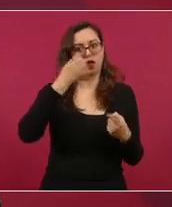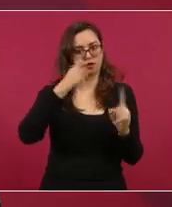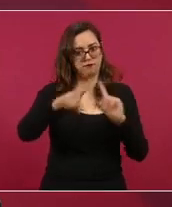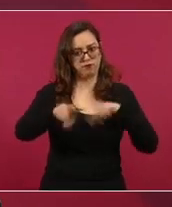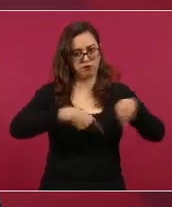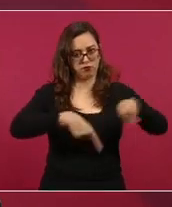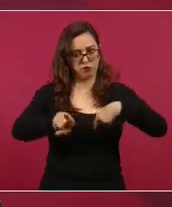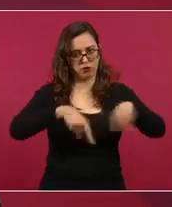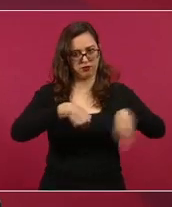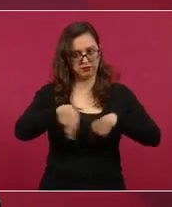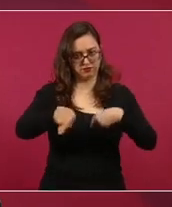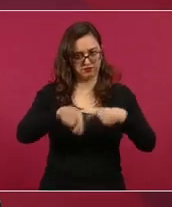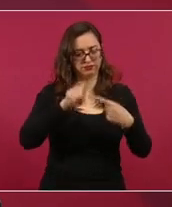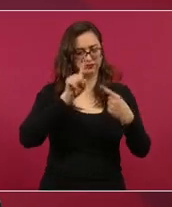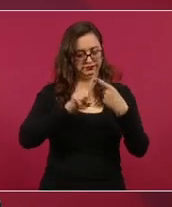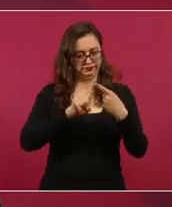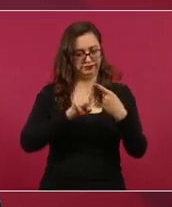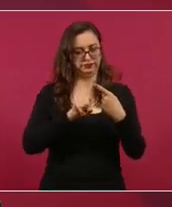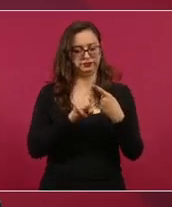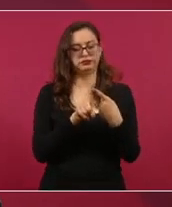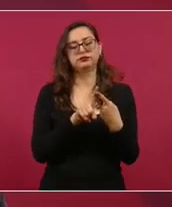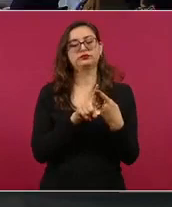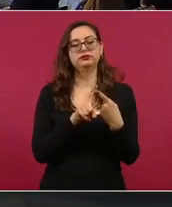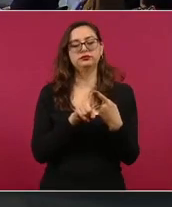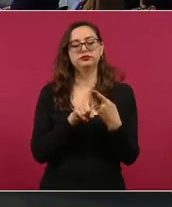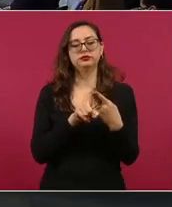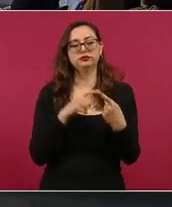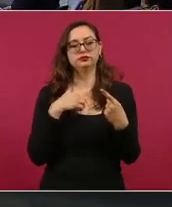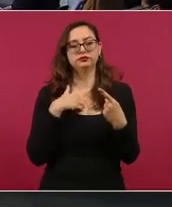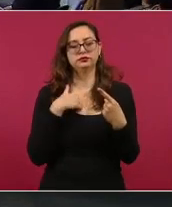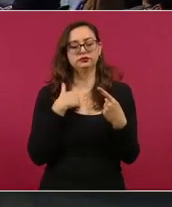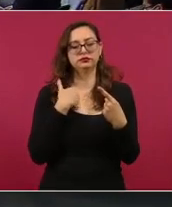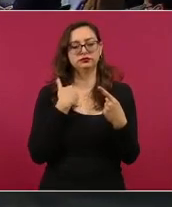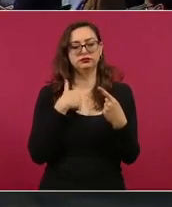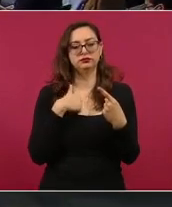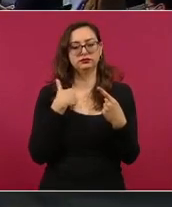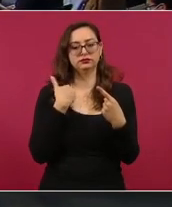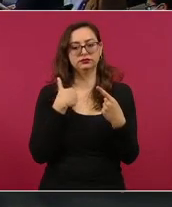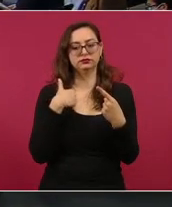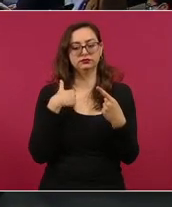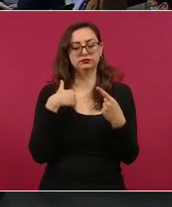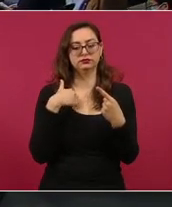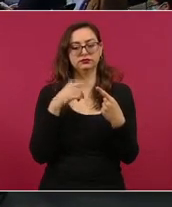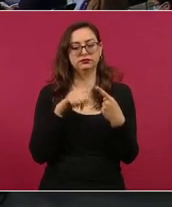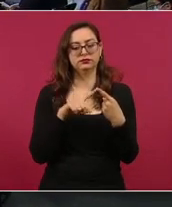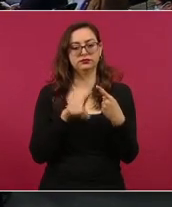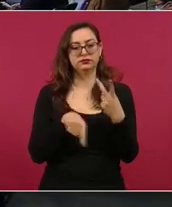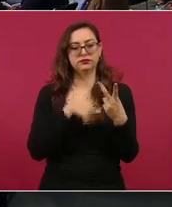que haya